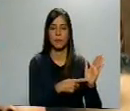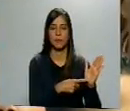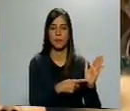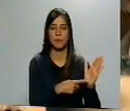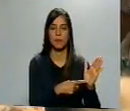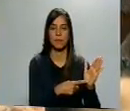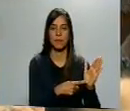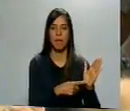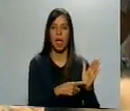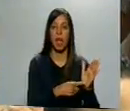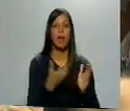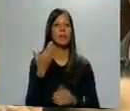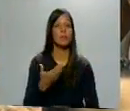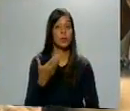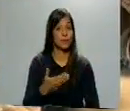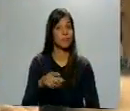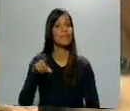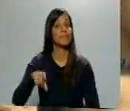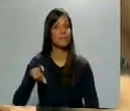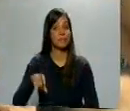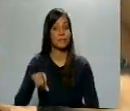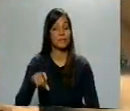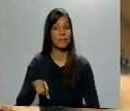se hace necesario